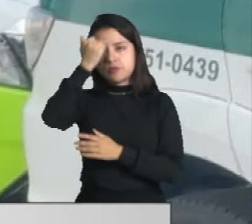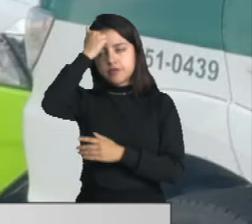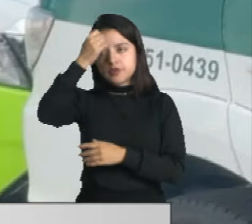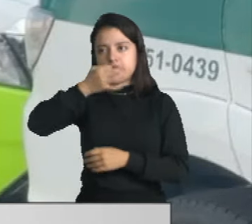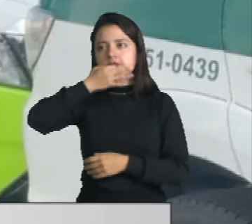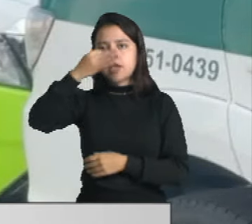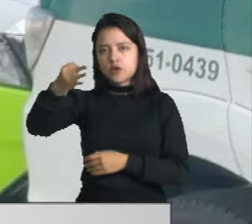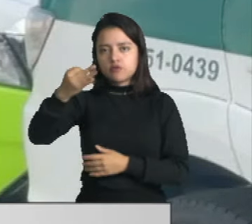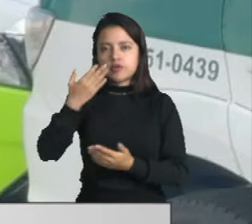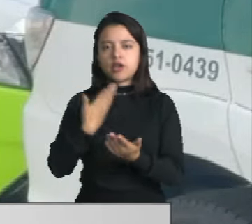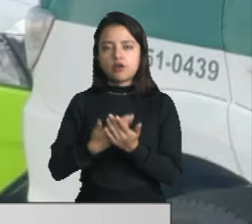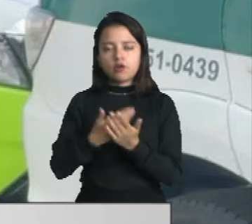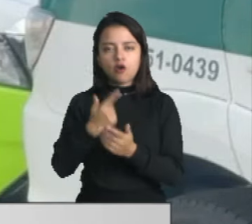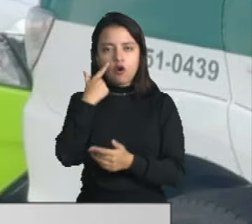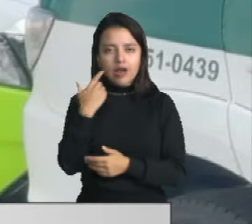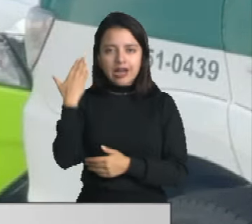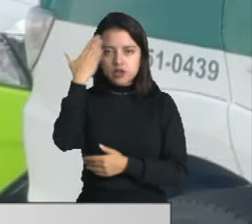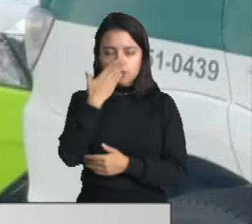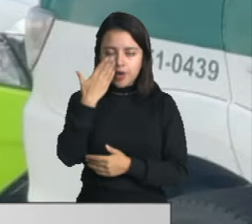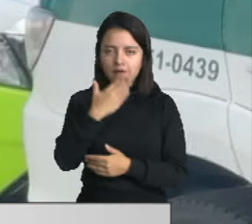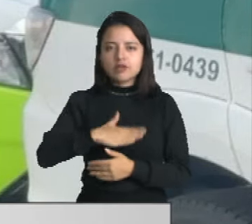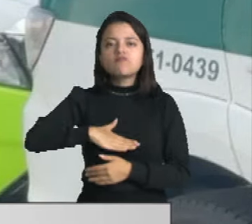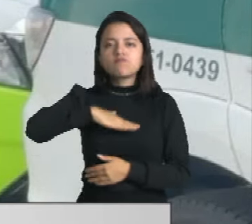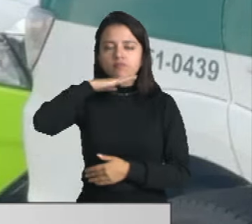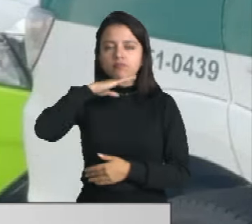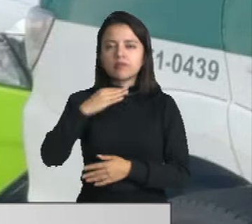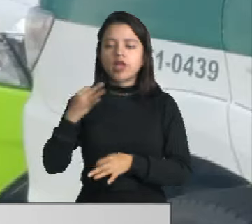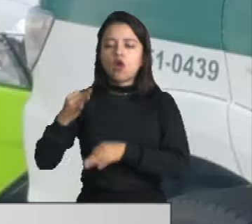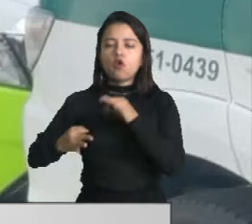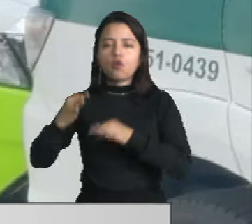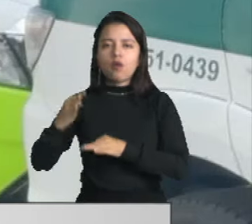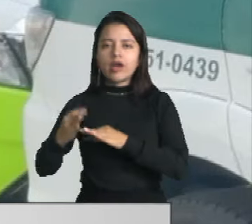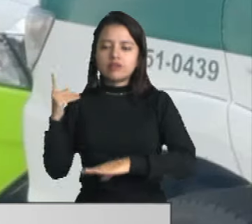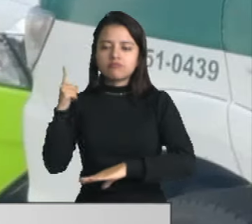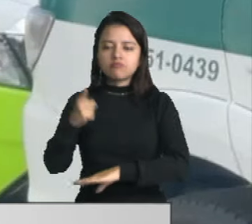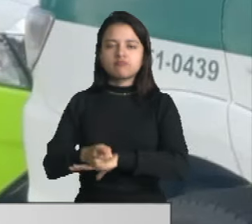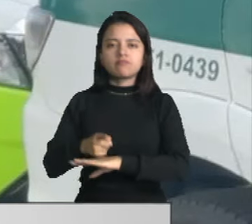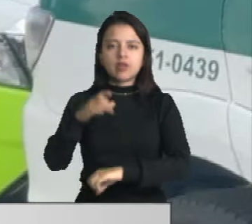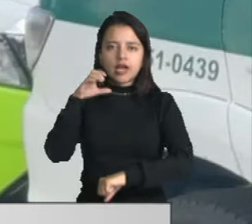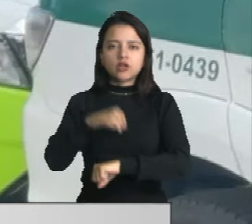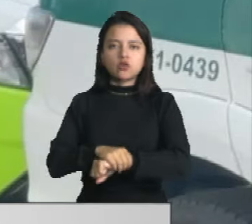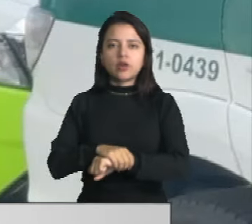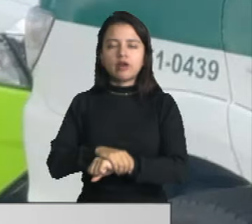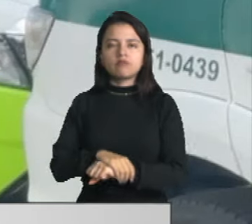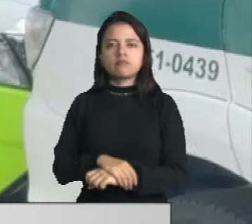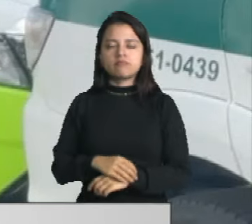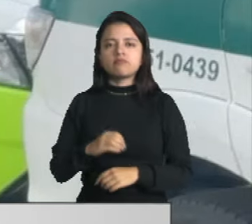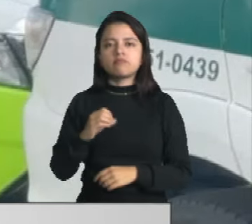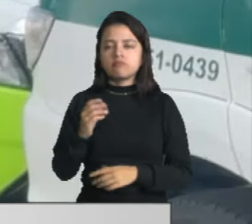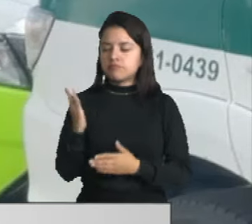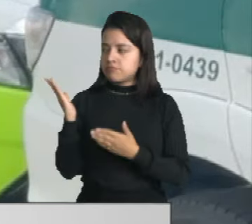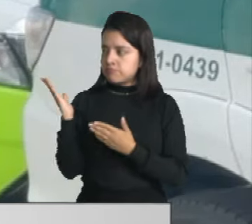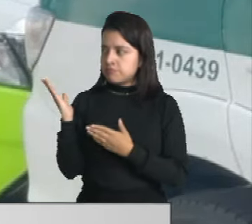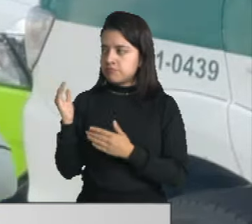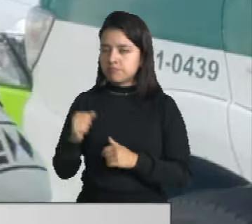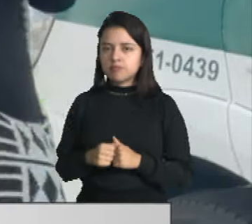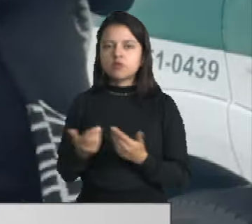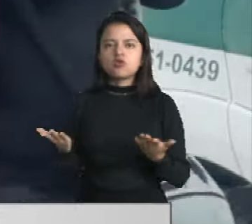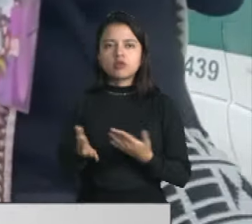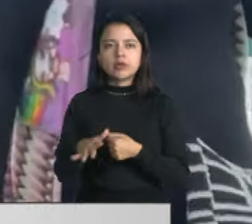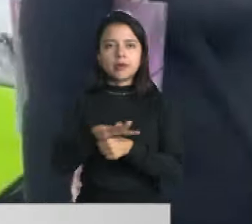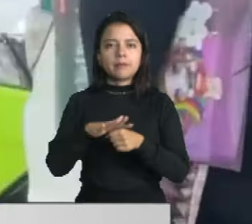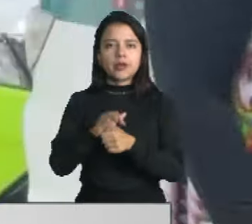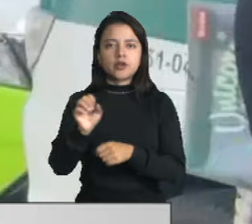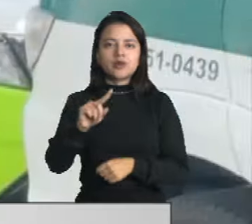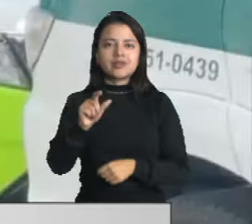y, con las pruebas suficientes, un juez de la República emitió una orden de captura que se materializó en el barrio